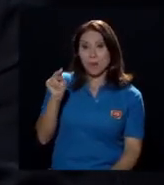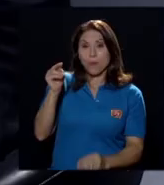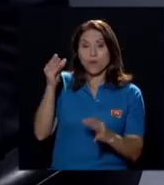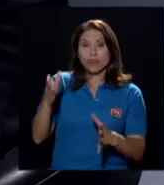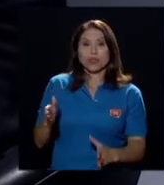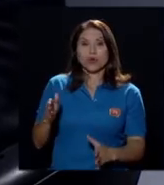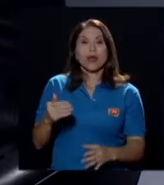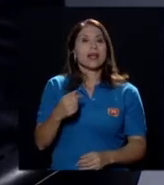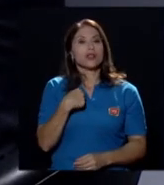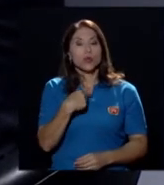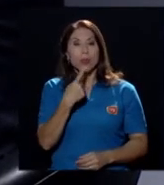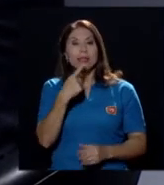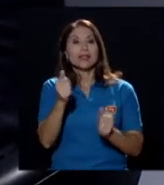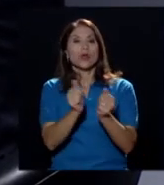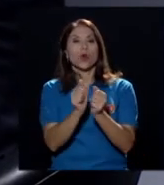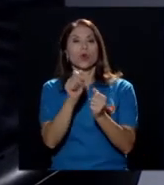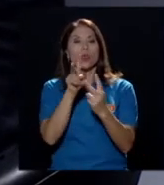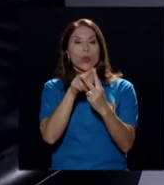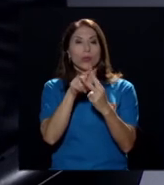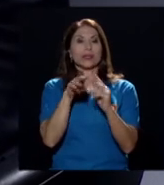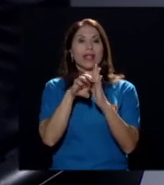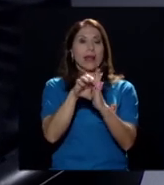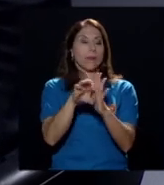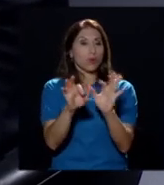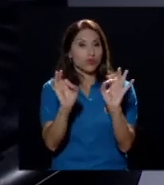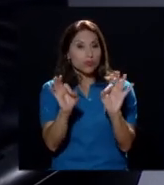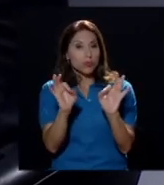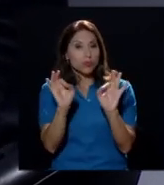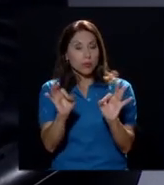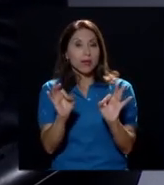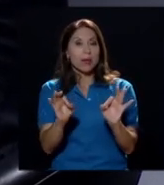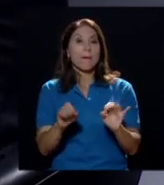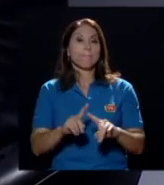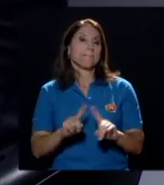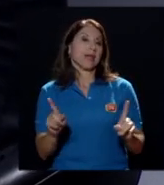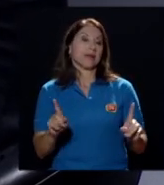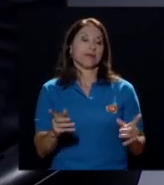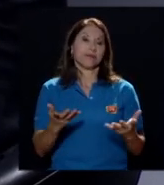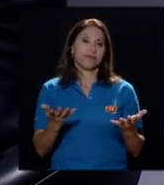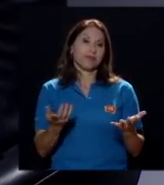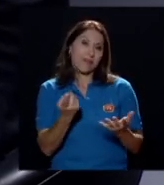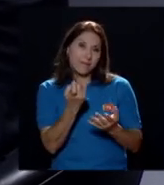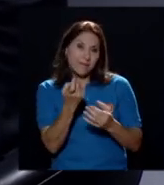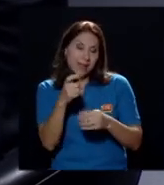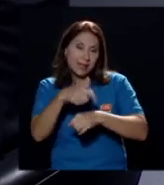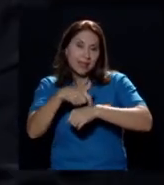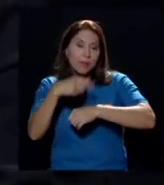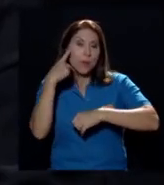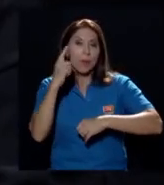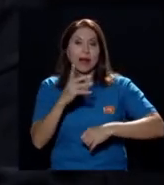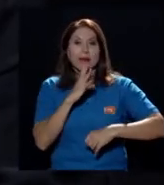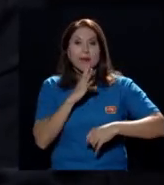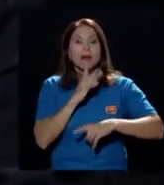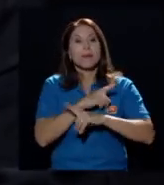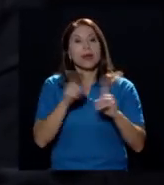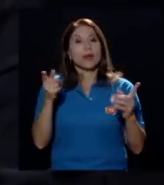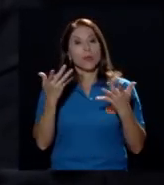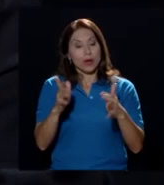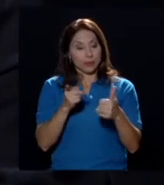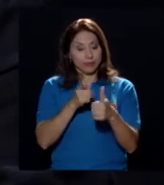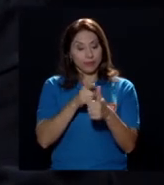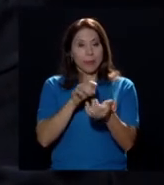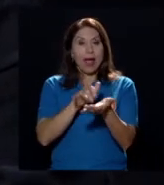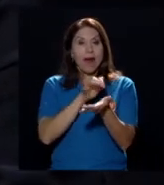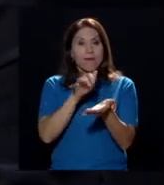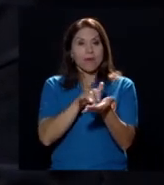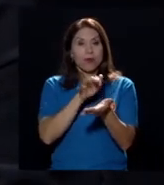ejemplo, que todavía no hay tiempo suficiente, digamos, el arroz y los productos lácteos, que son productos de consumo diario